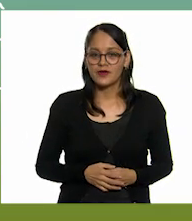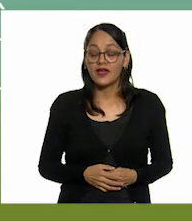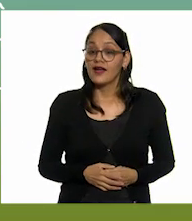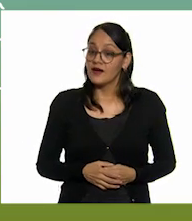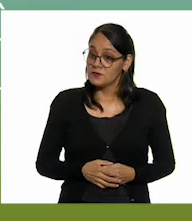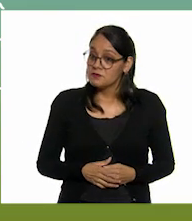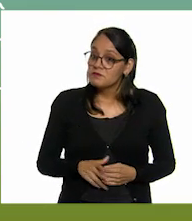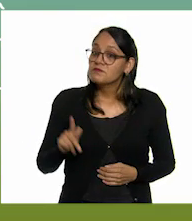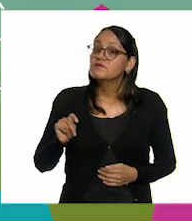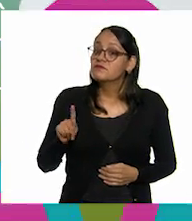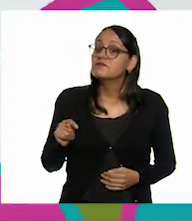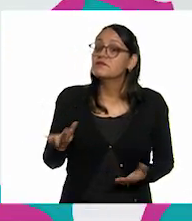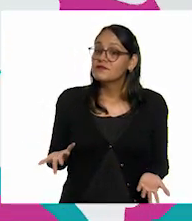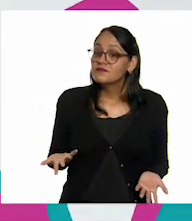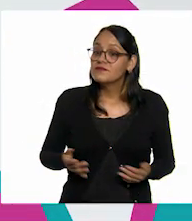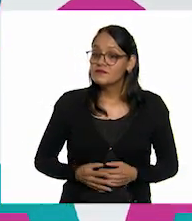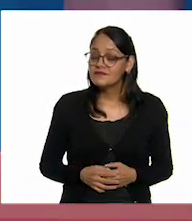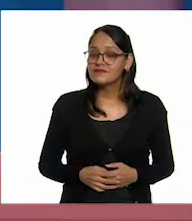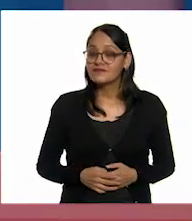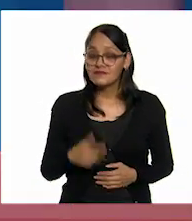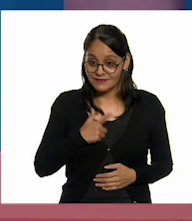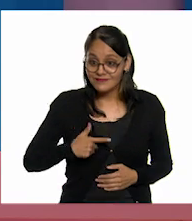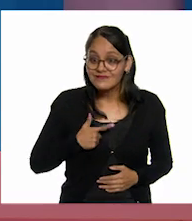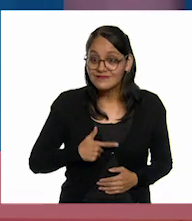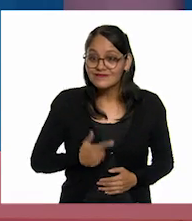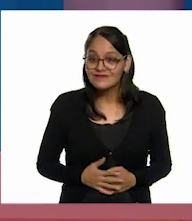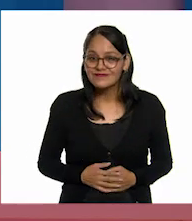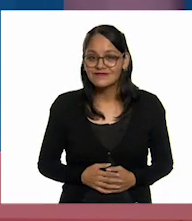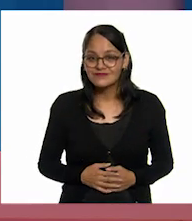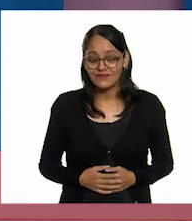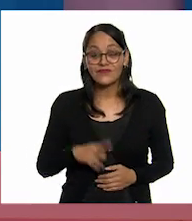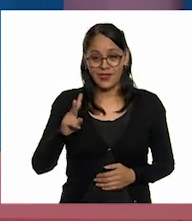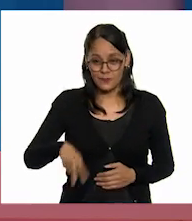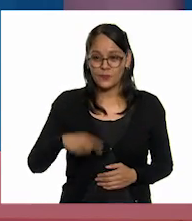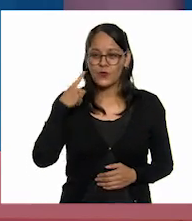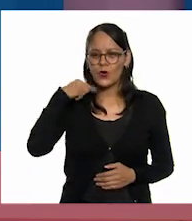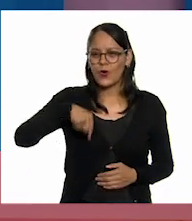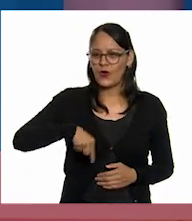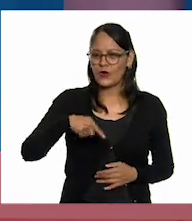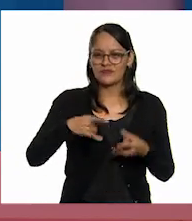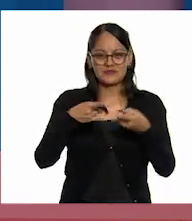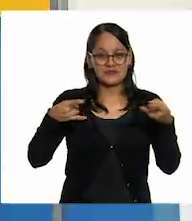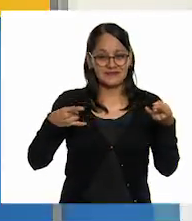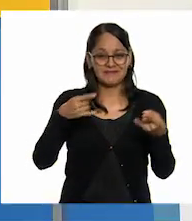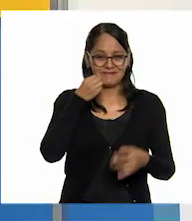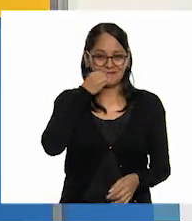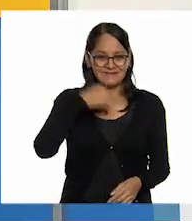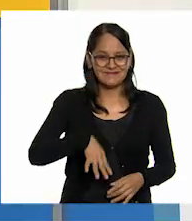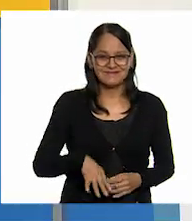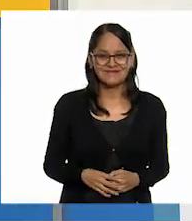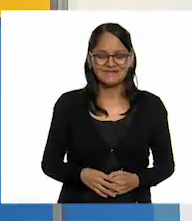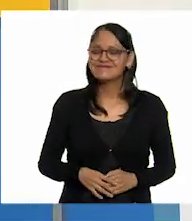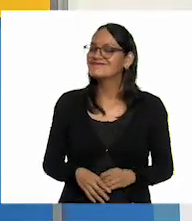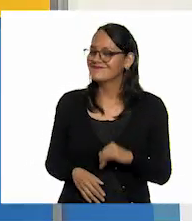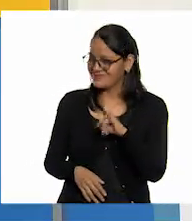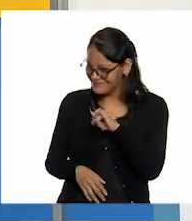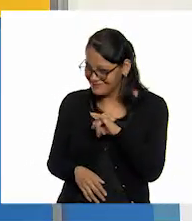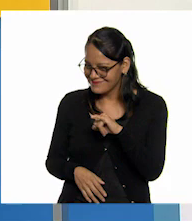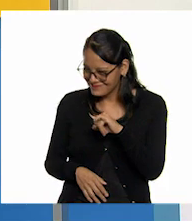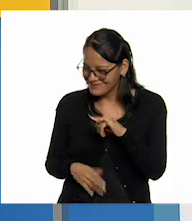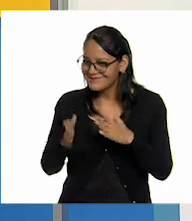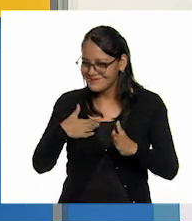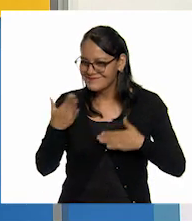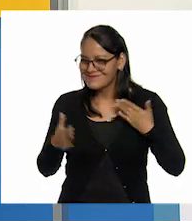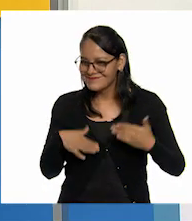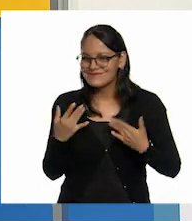¿Qué tal? ¿Les gustó? ¿A poco no está súper bueno? Sí, Raulito. Está muy